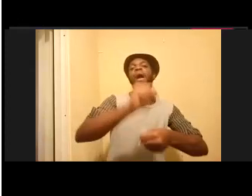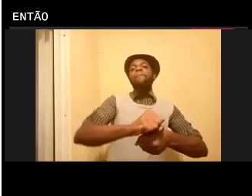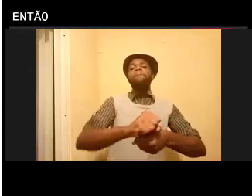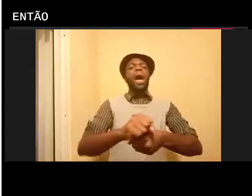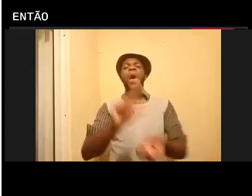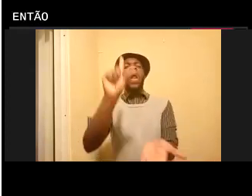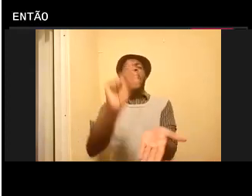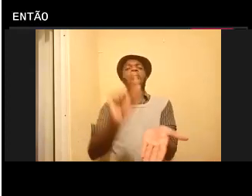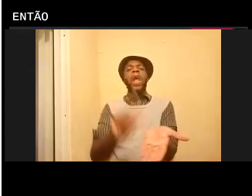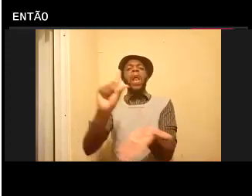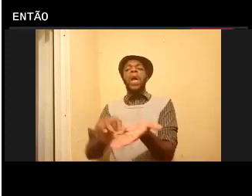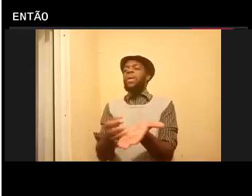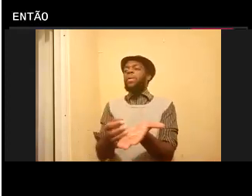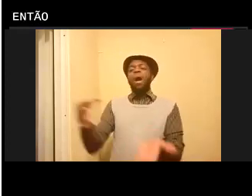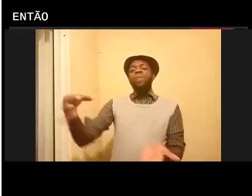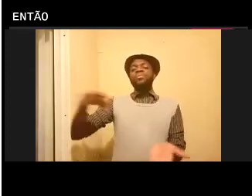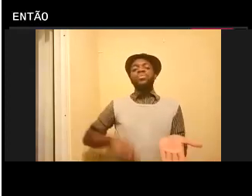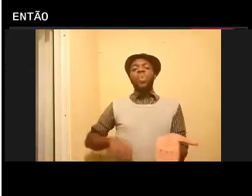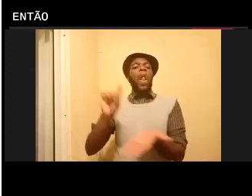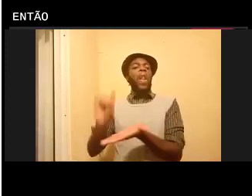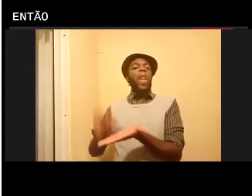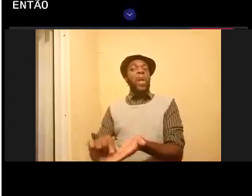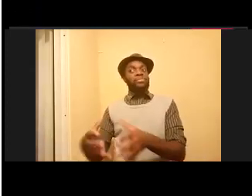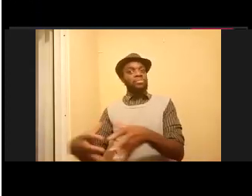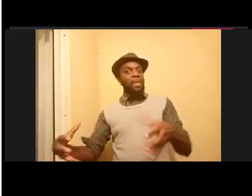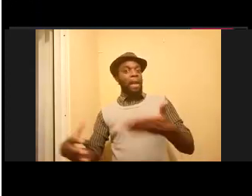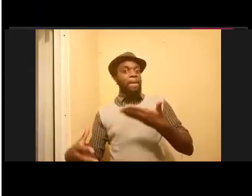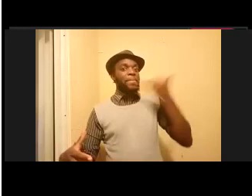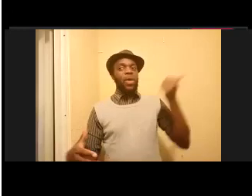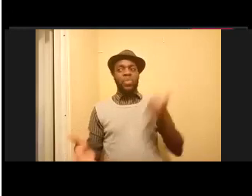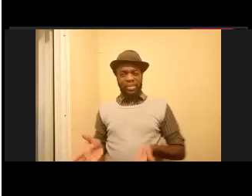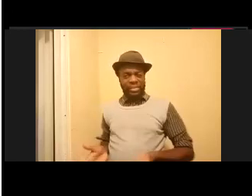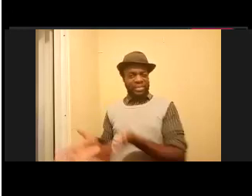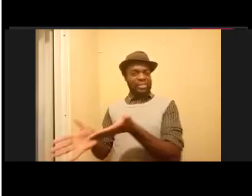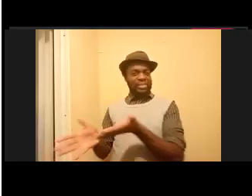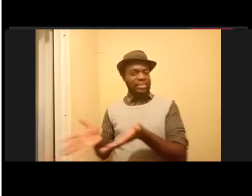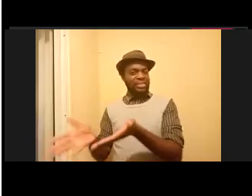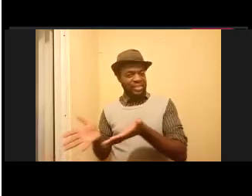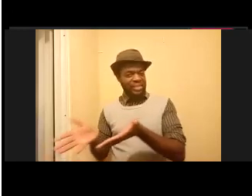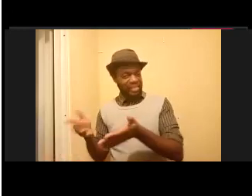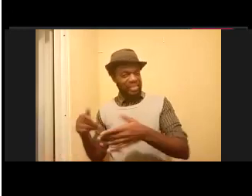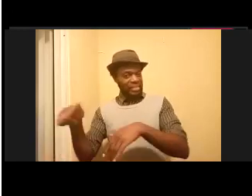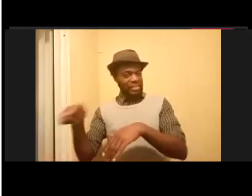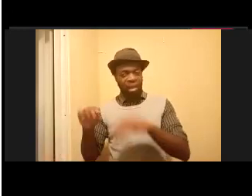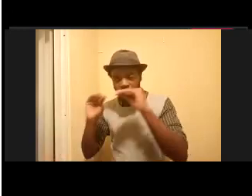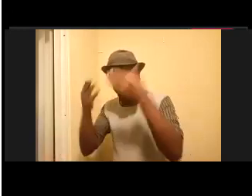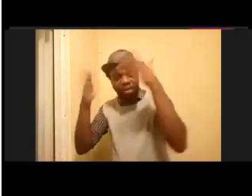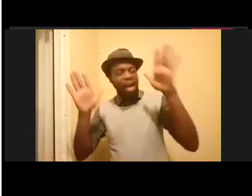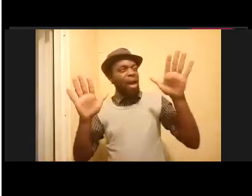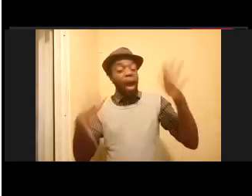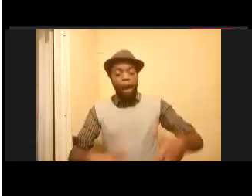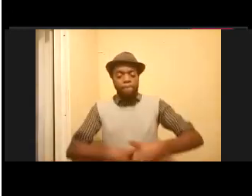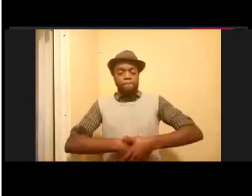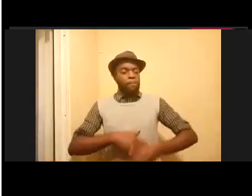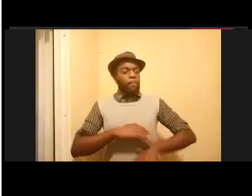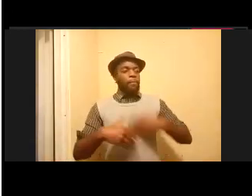materia de capital y mayor obtención de ganancias. Esto yo